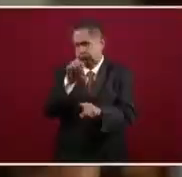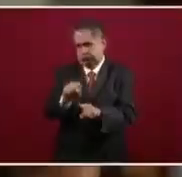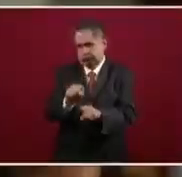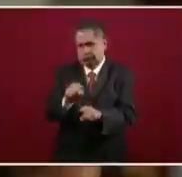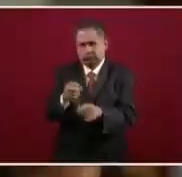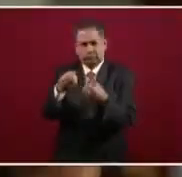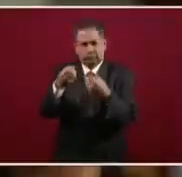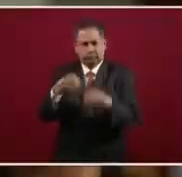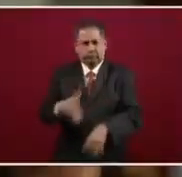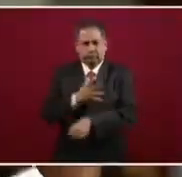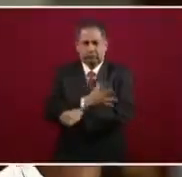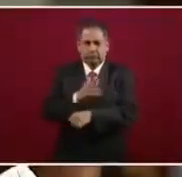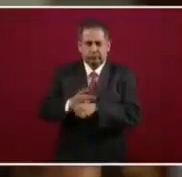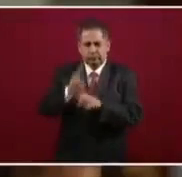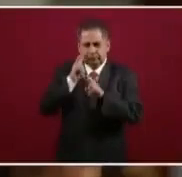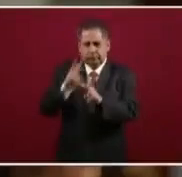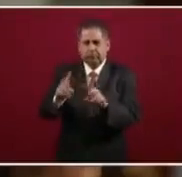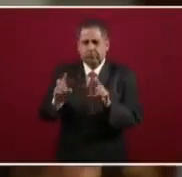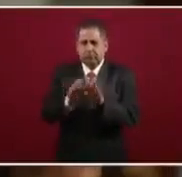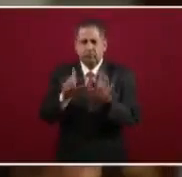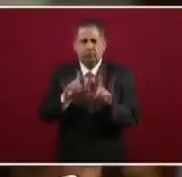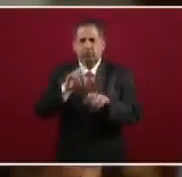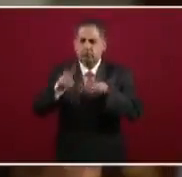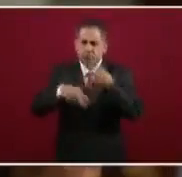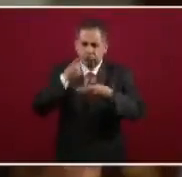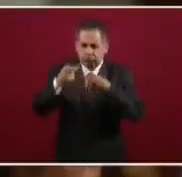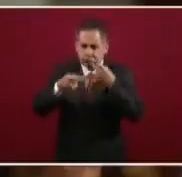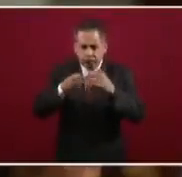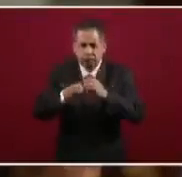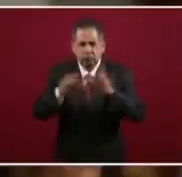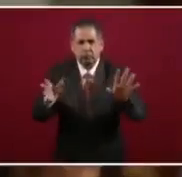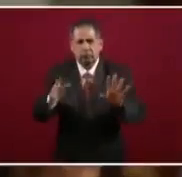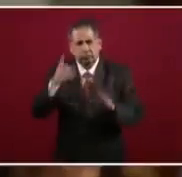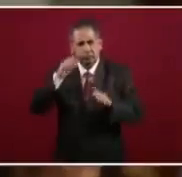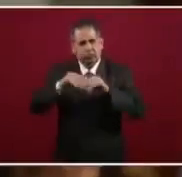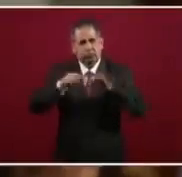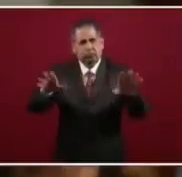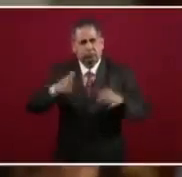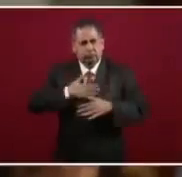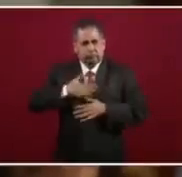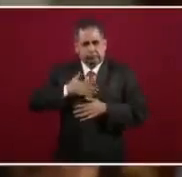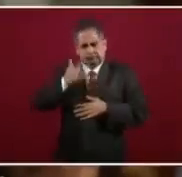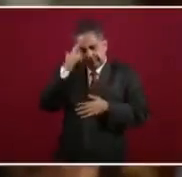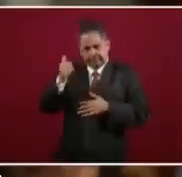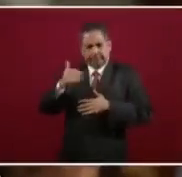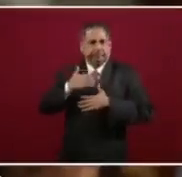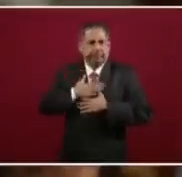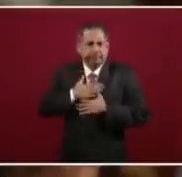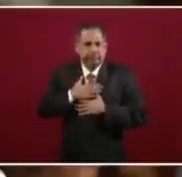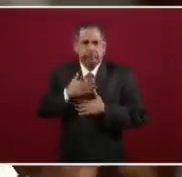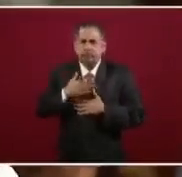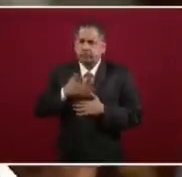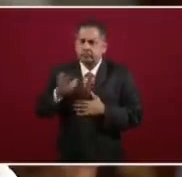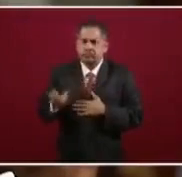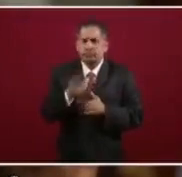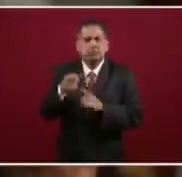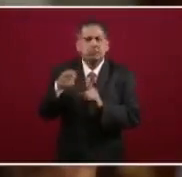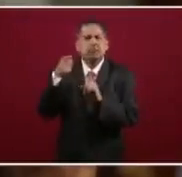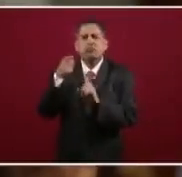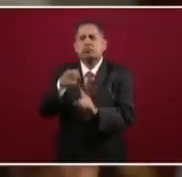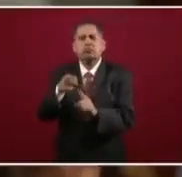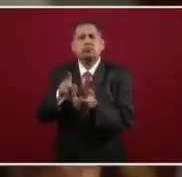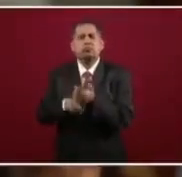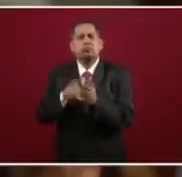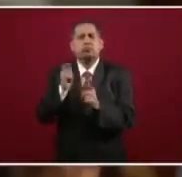como parte de un 4 viaje de rutina quería decirlo para que se supieran cuáles son mis argumentos pero me preguntaba en el